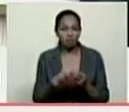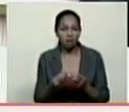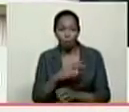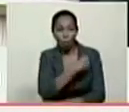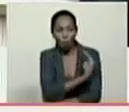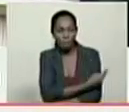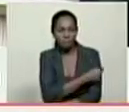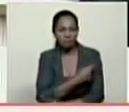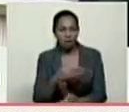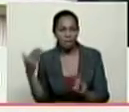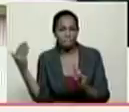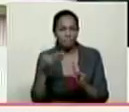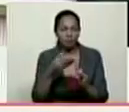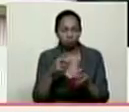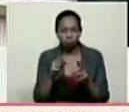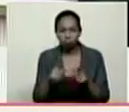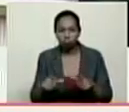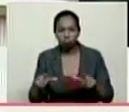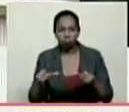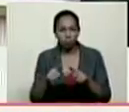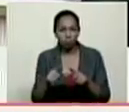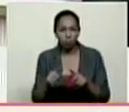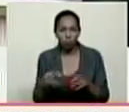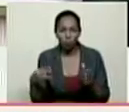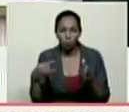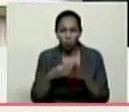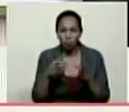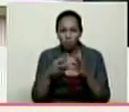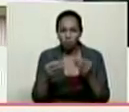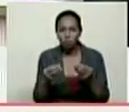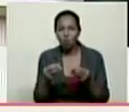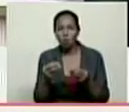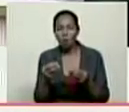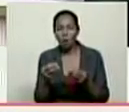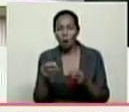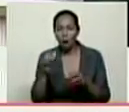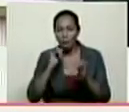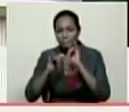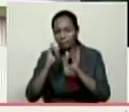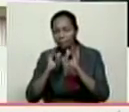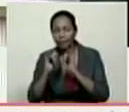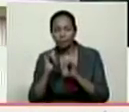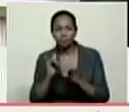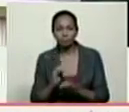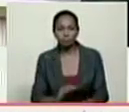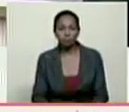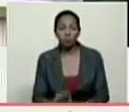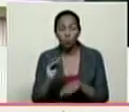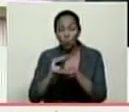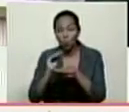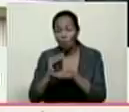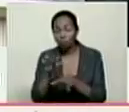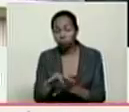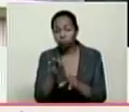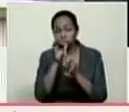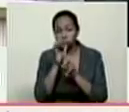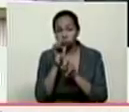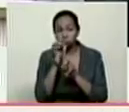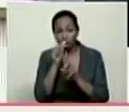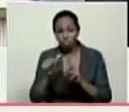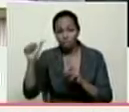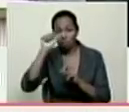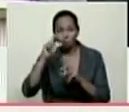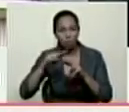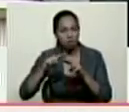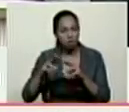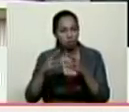hospitales, contra las unidades de terapia intensiva neonatal, contra las unidades de terapia intensiva pediátricas y de adultos.